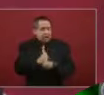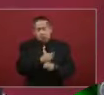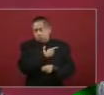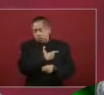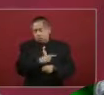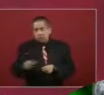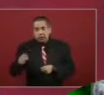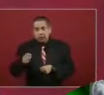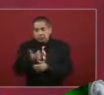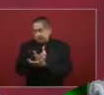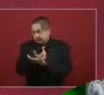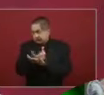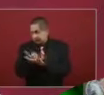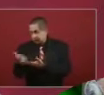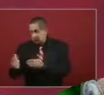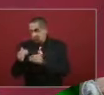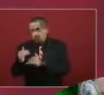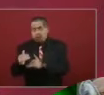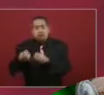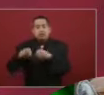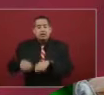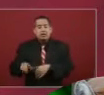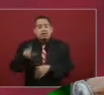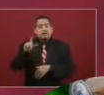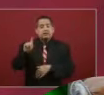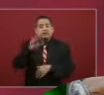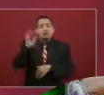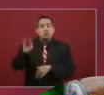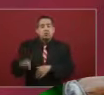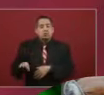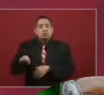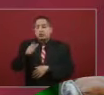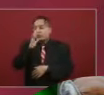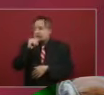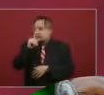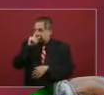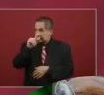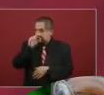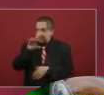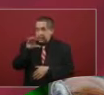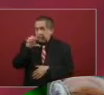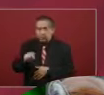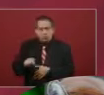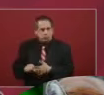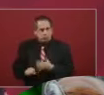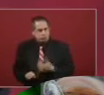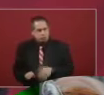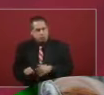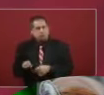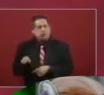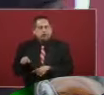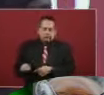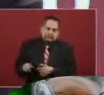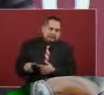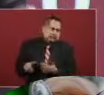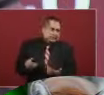mínimo perdió el 70% de su poder de compra. Fue de estos saldos